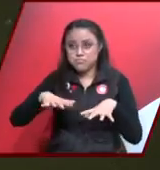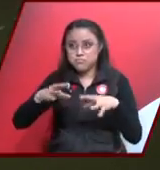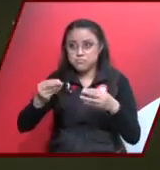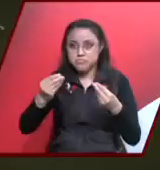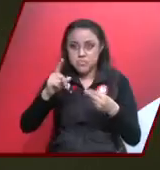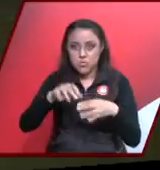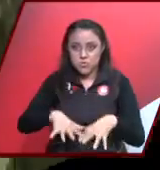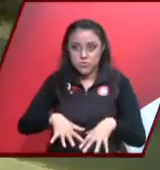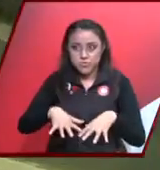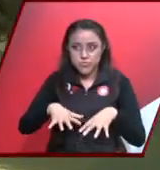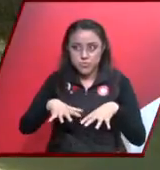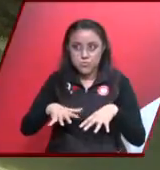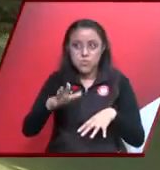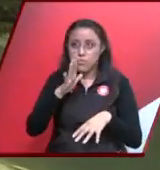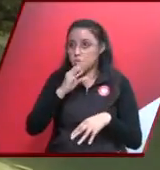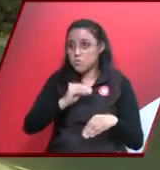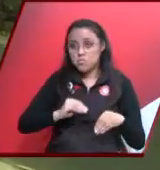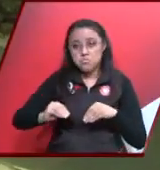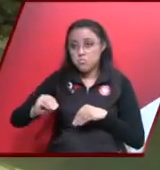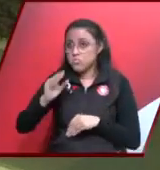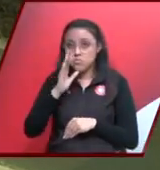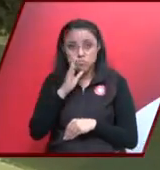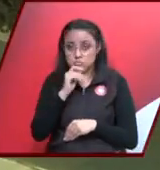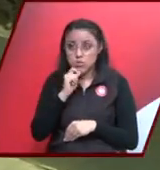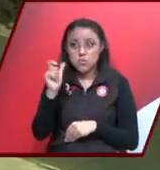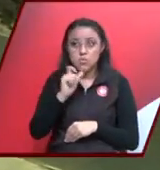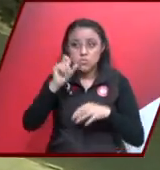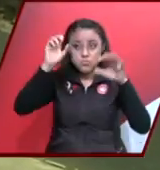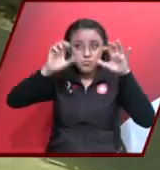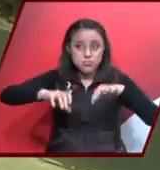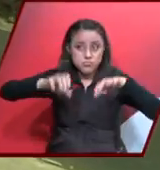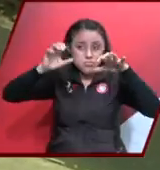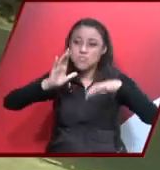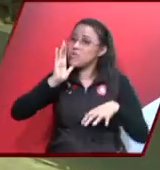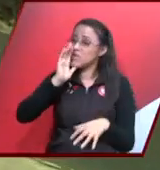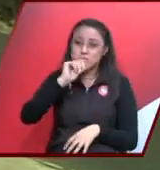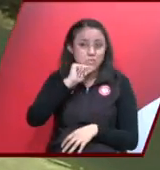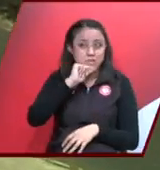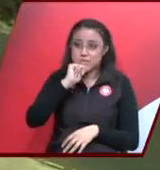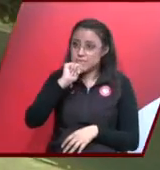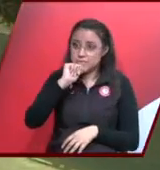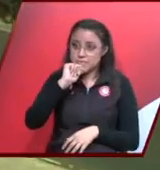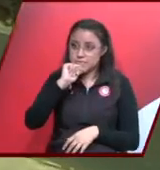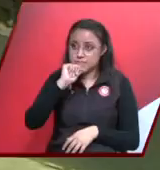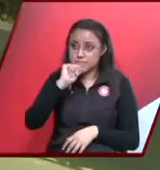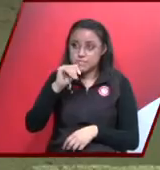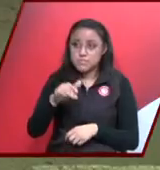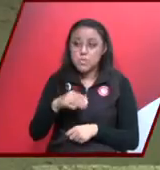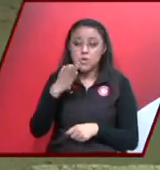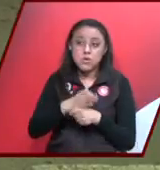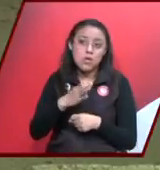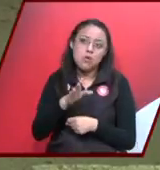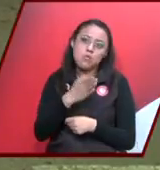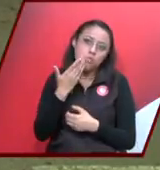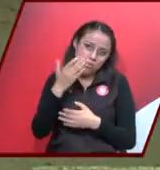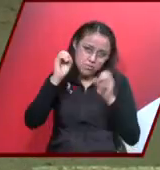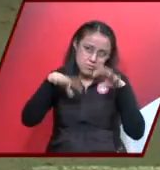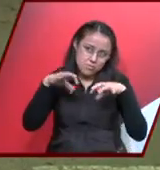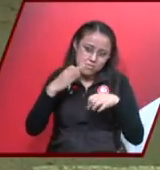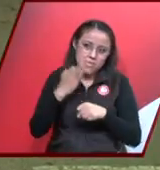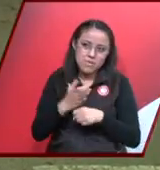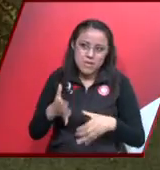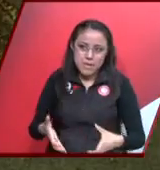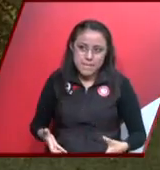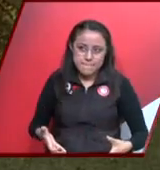espantoso. ¿No puede pasar? No llueve y no se puede pasar. ¿Por qué no ha llovido? Bueno, de que está bloqueada